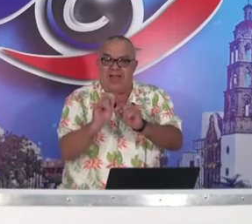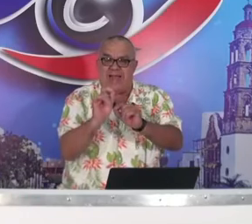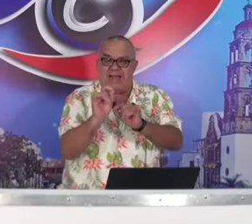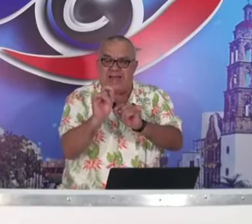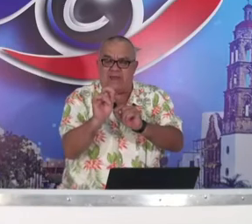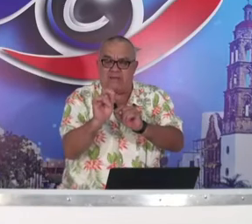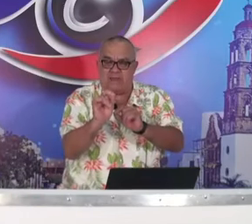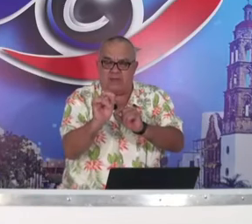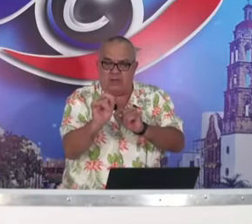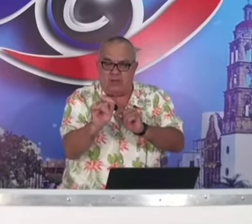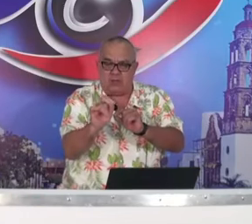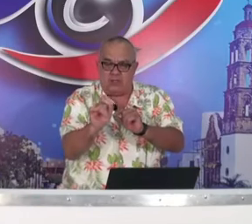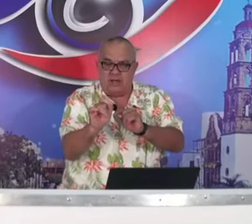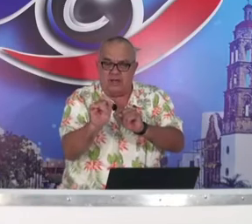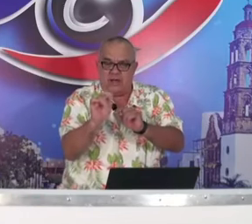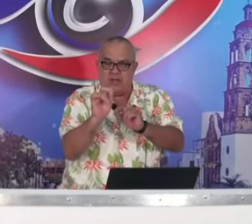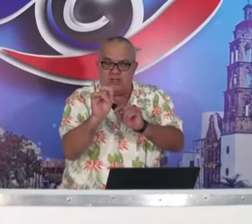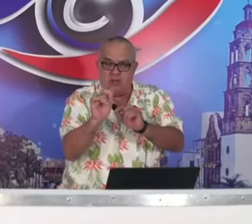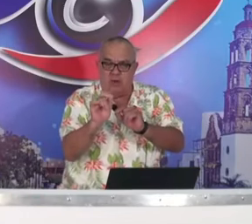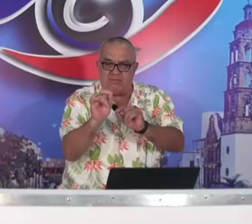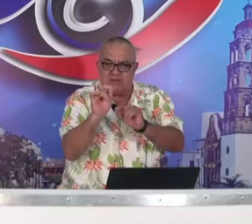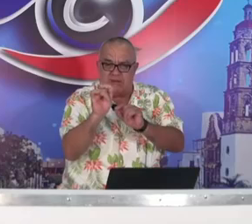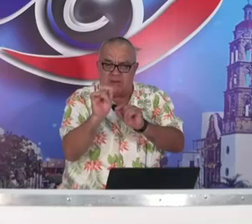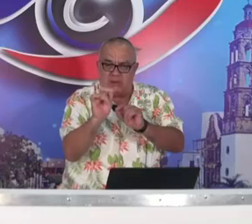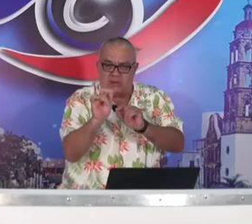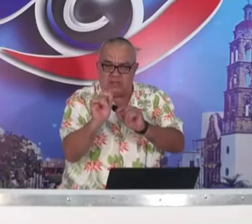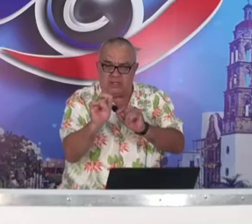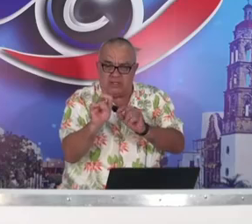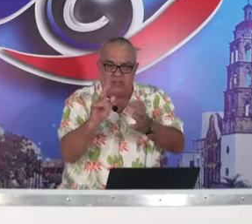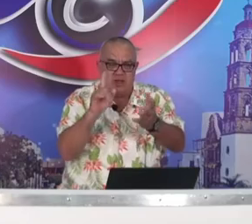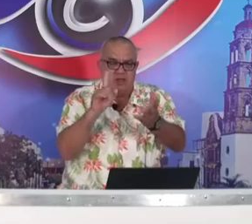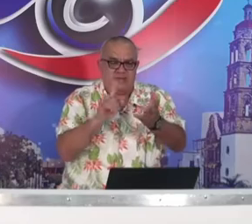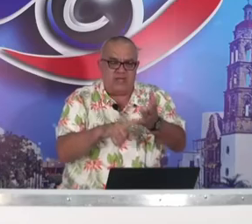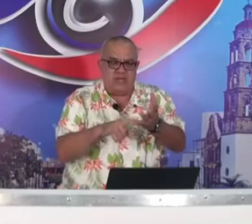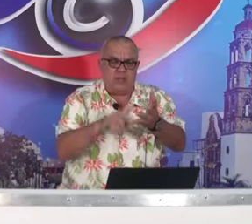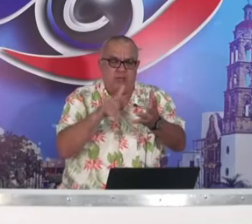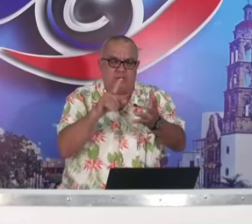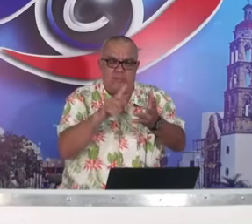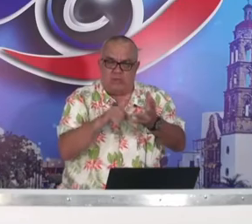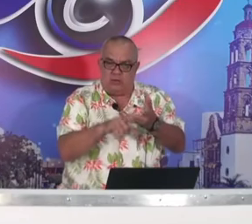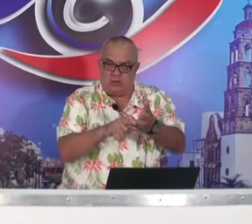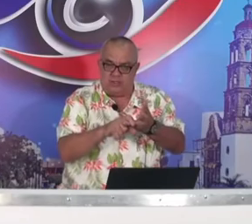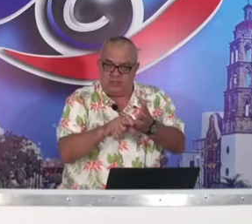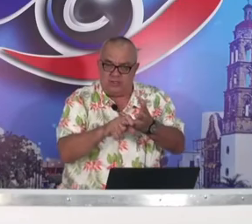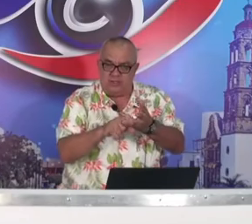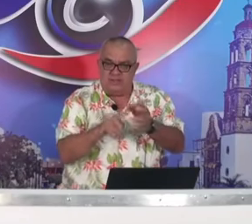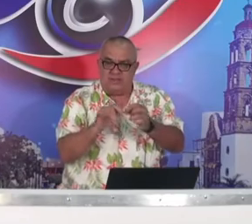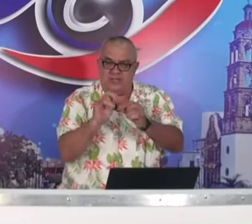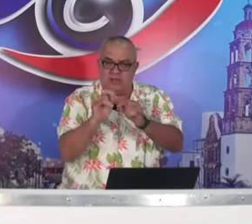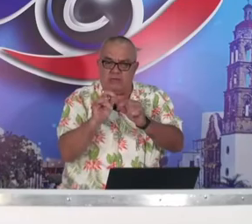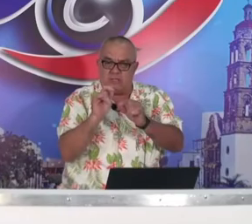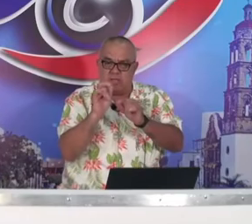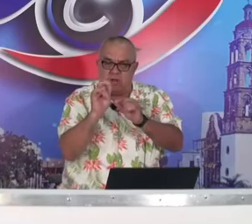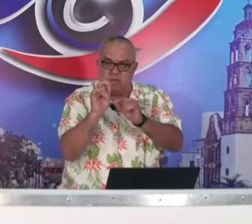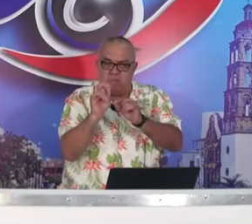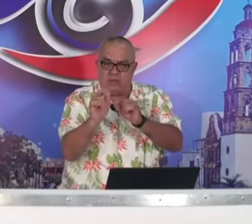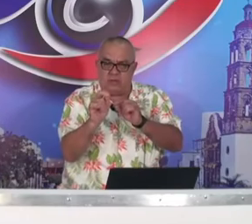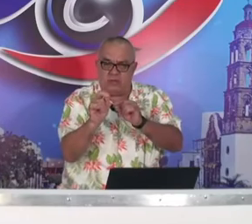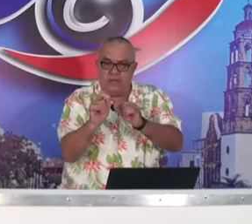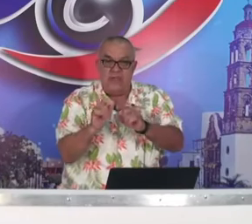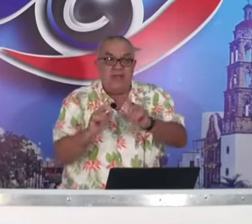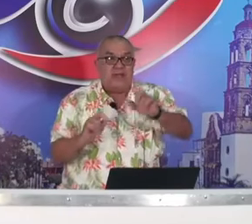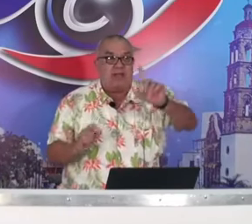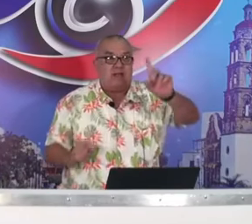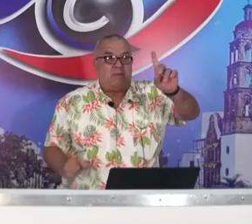171,000 pesos a cada regidor les dio Ricardo Ortiz, síndicos y regidores,